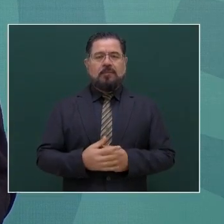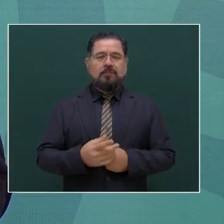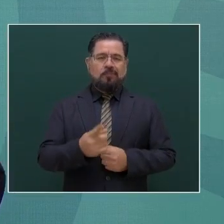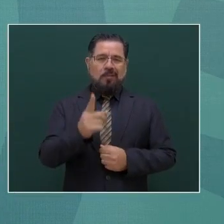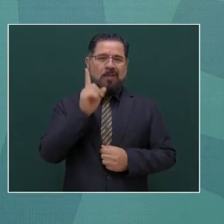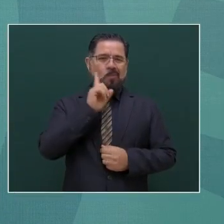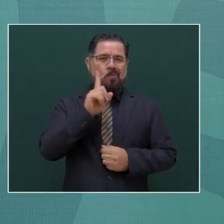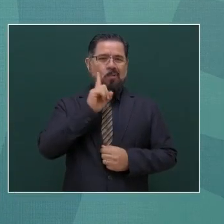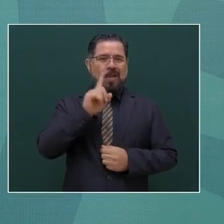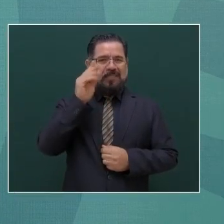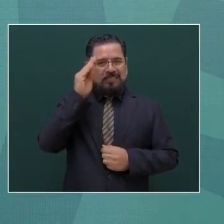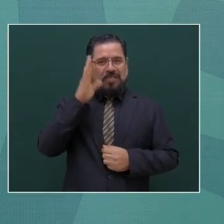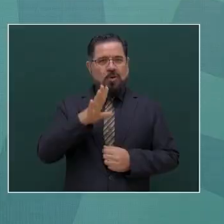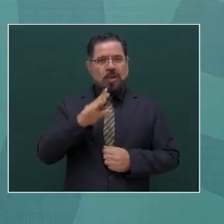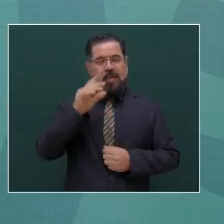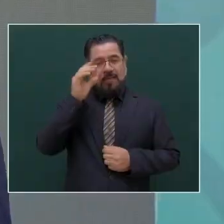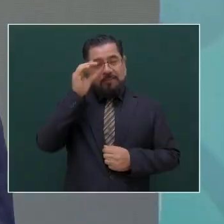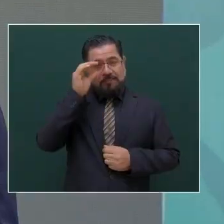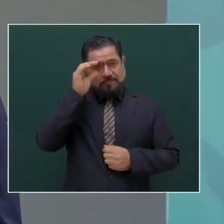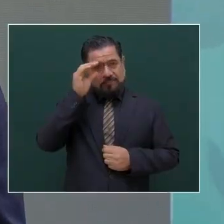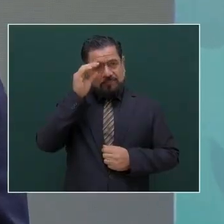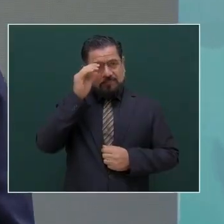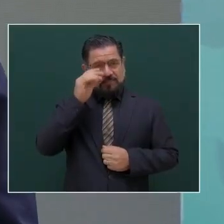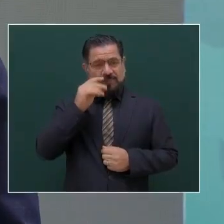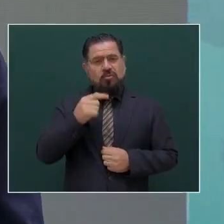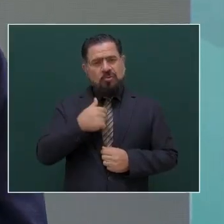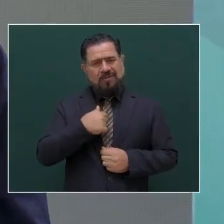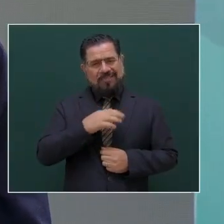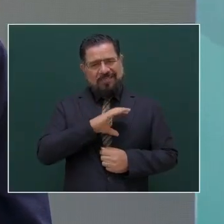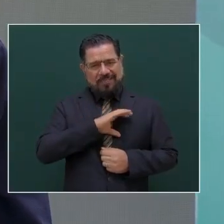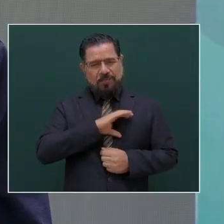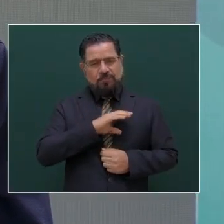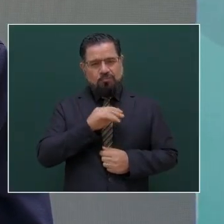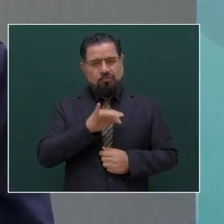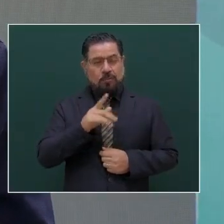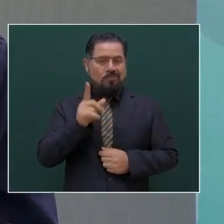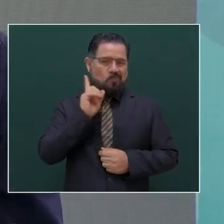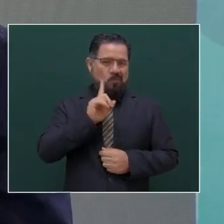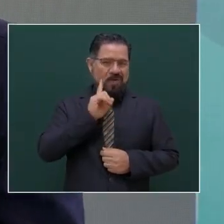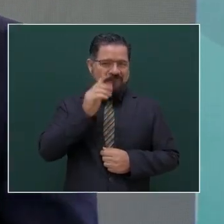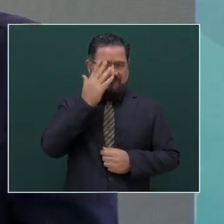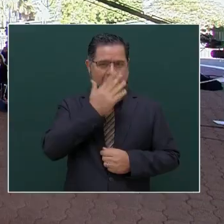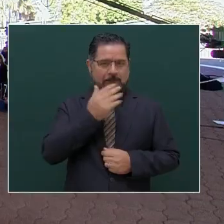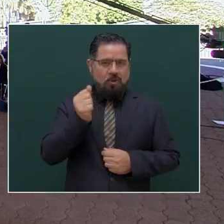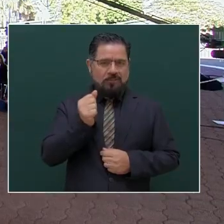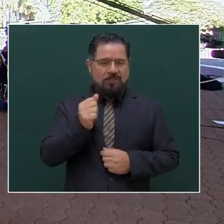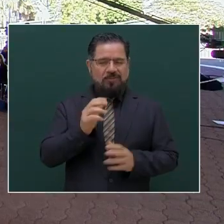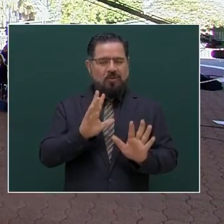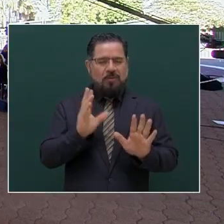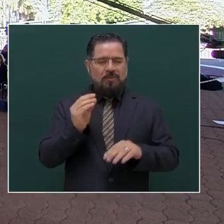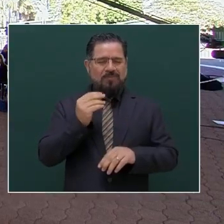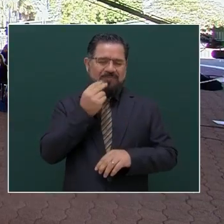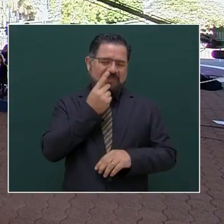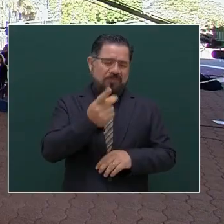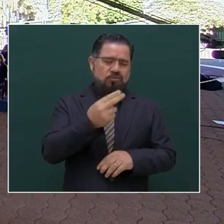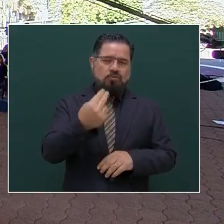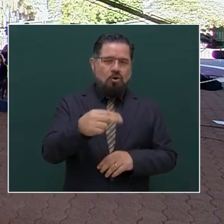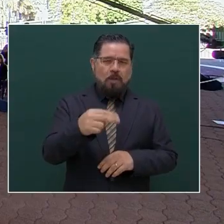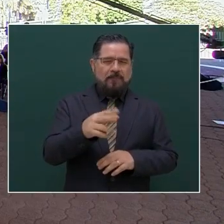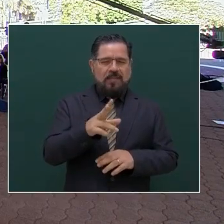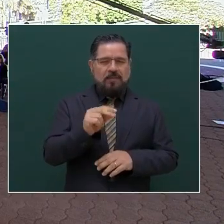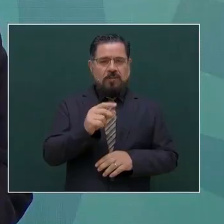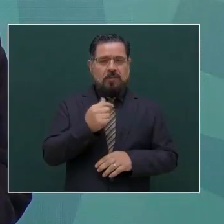señora, además que la estimo mucho, famosa, no voy a decir su